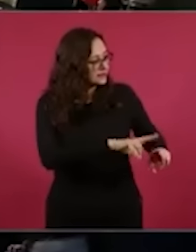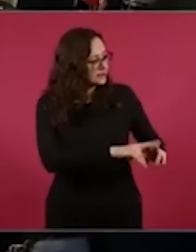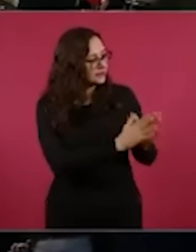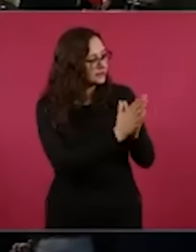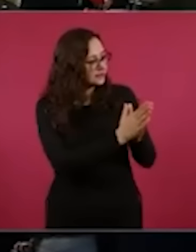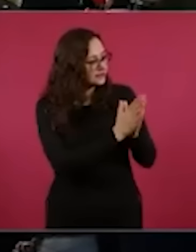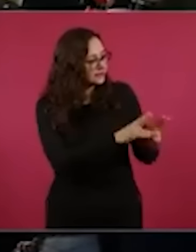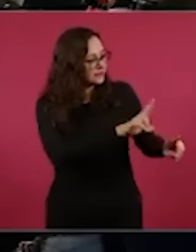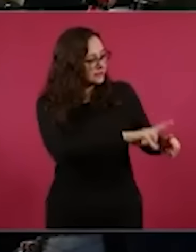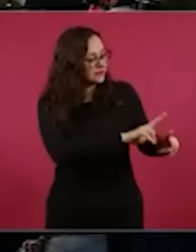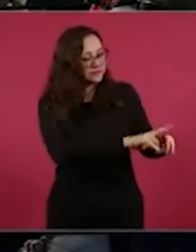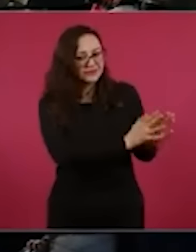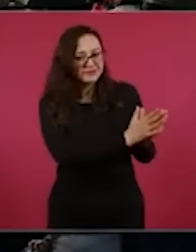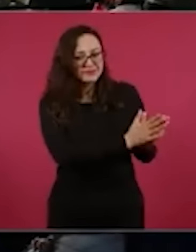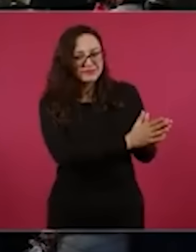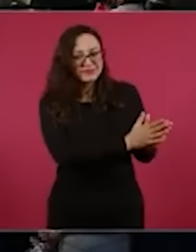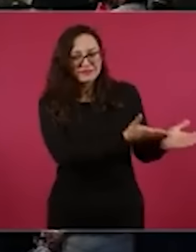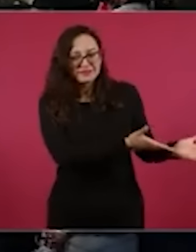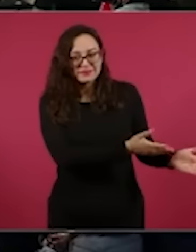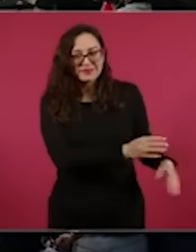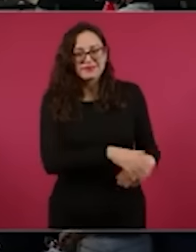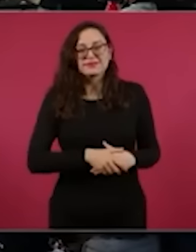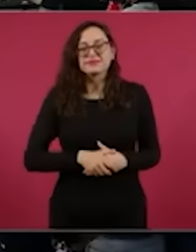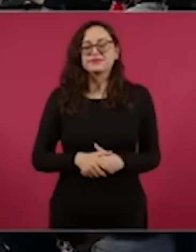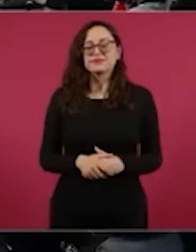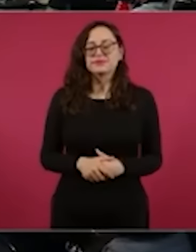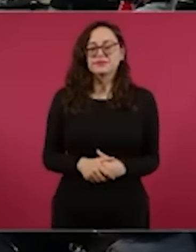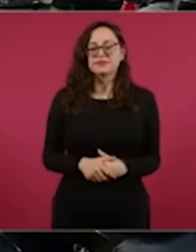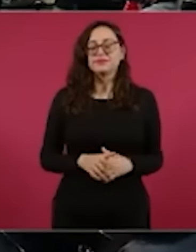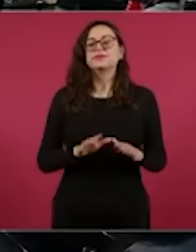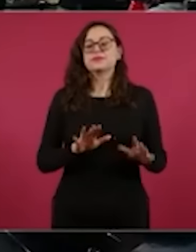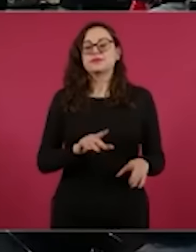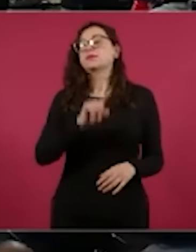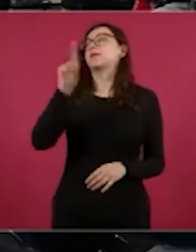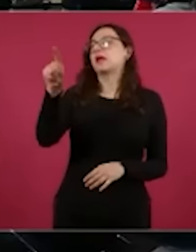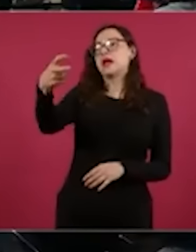lo que se incluyó después de la tercera sección,